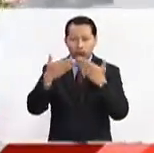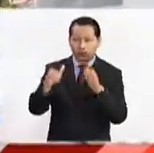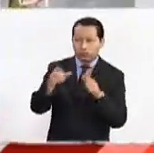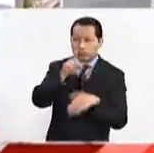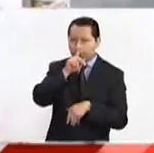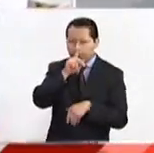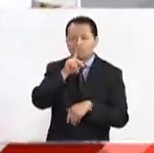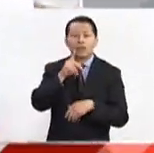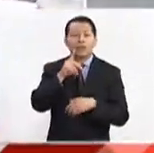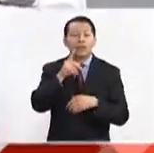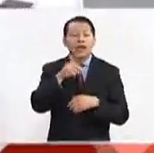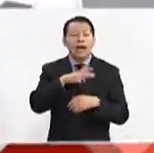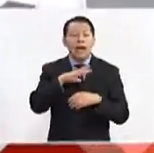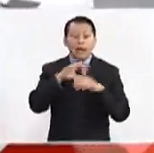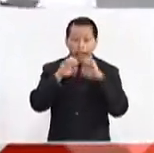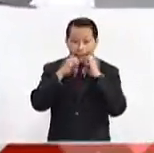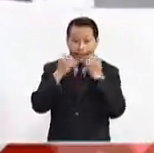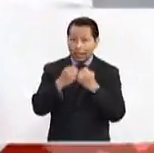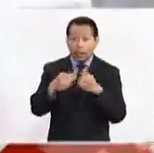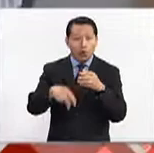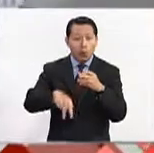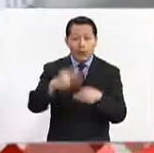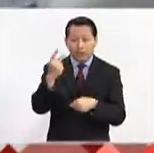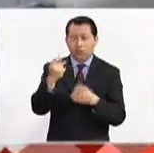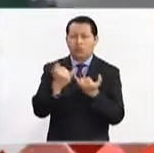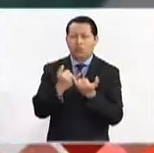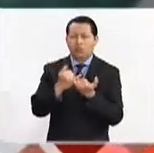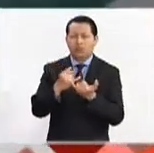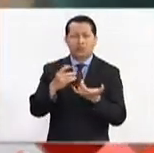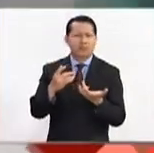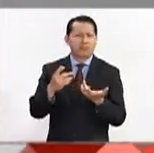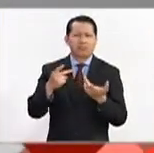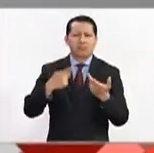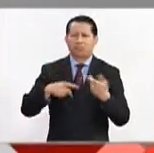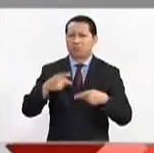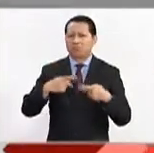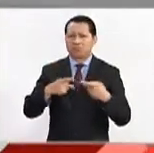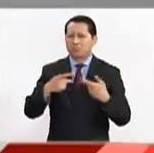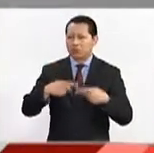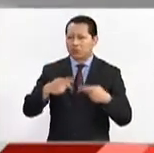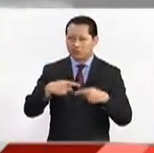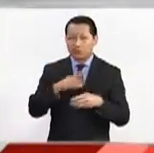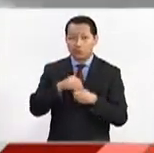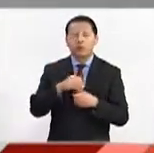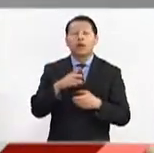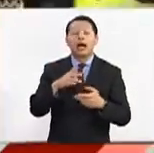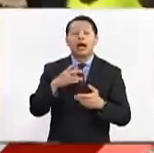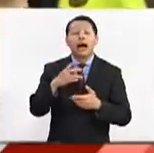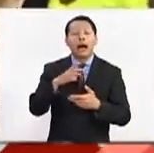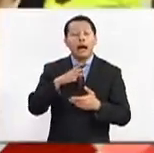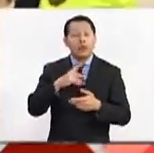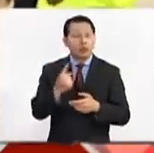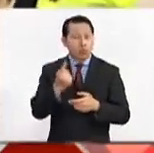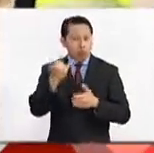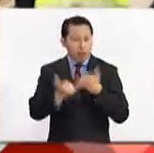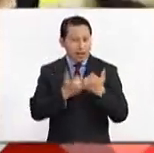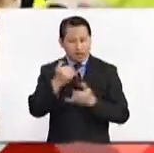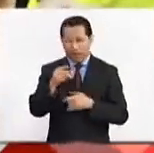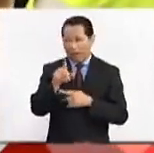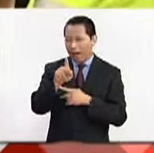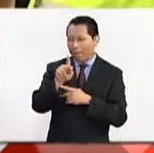estadio vacío, y esto también generó muchísimas reacciones, incluso del jugador Piqué, quien lloró al final del